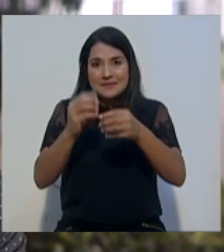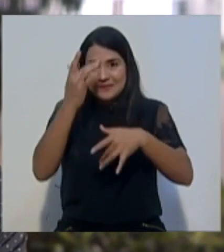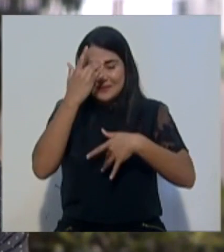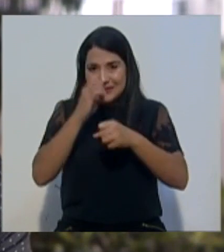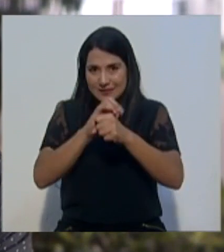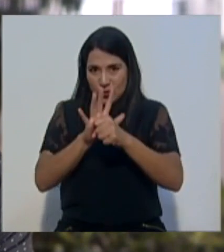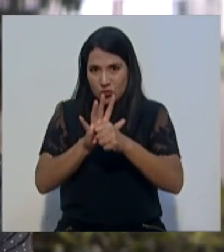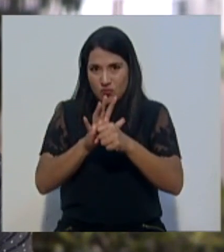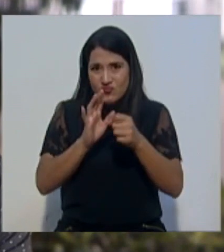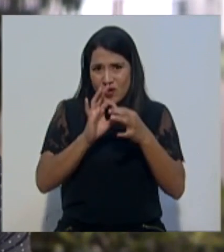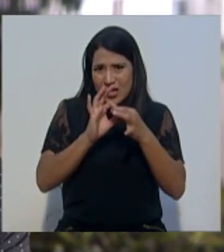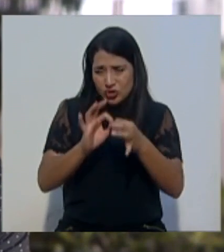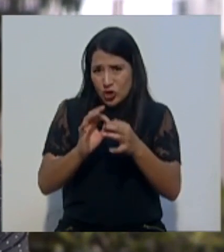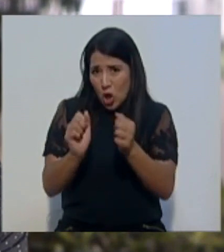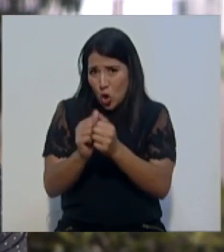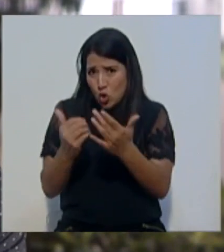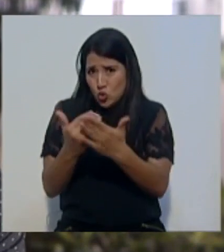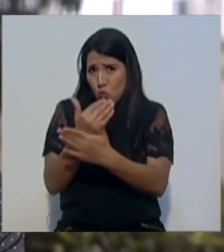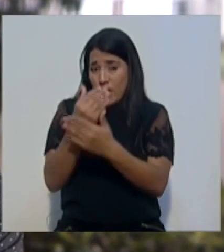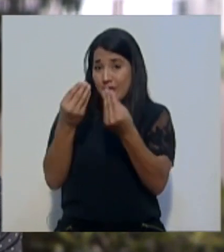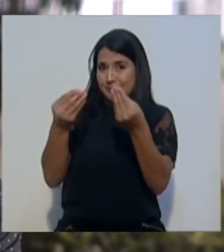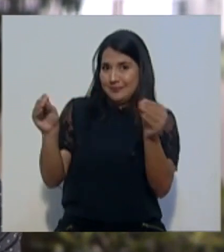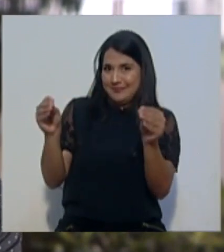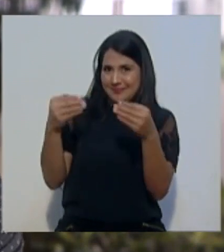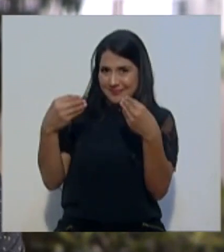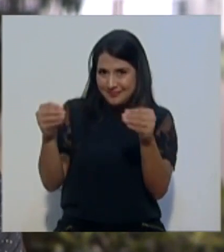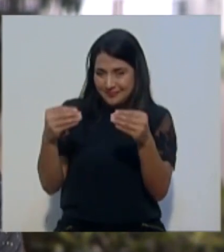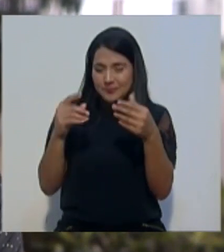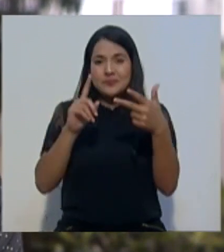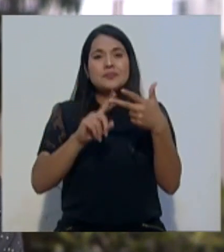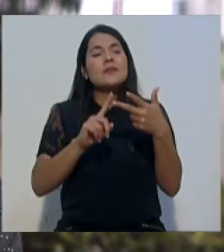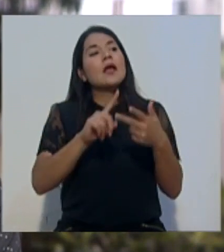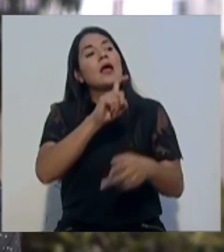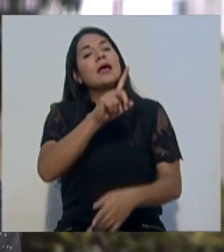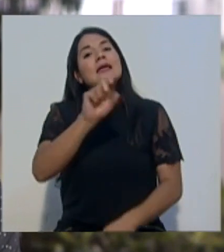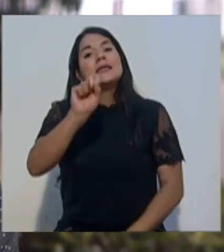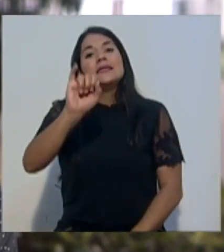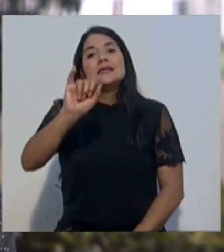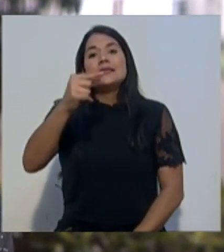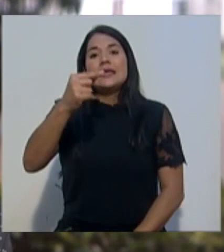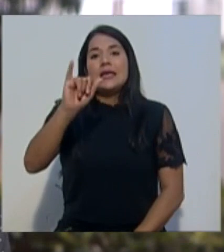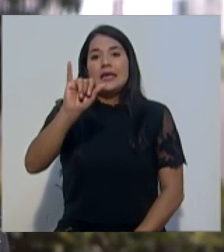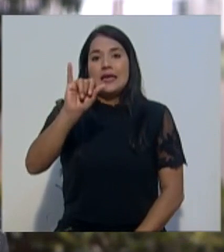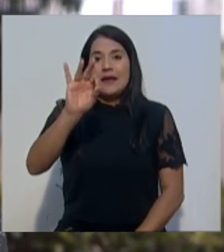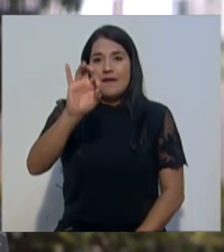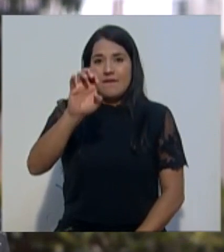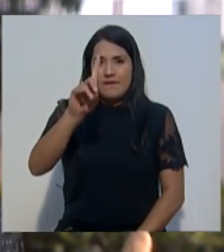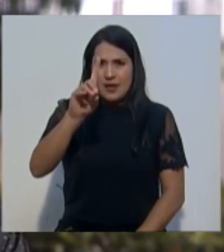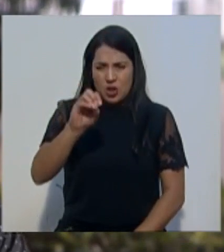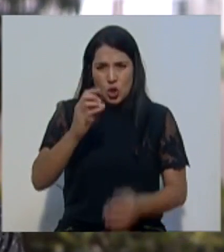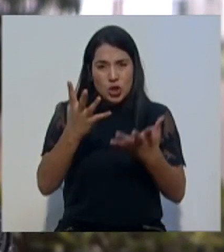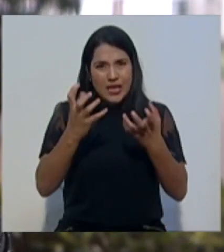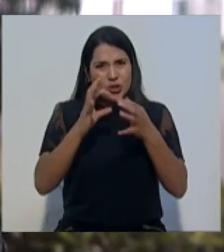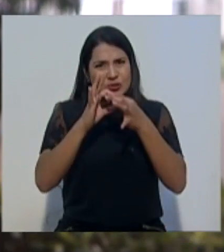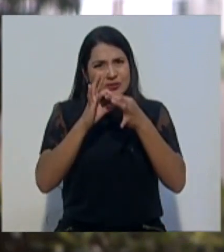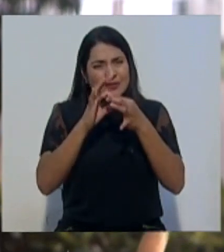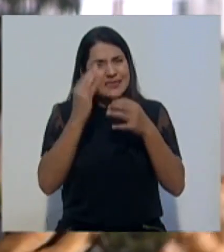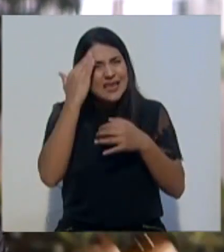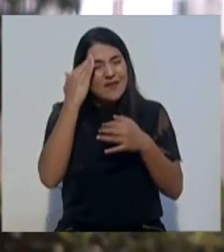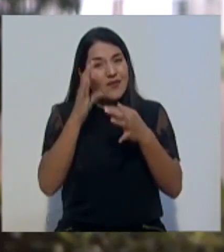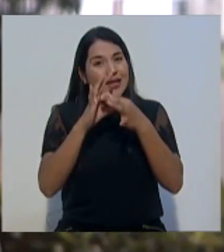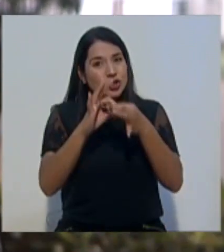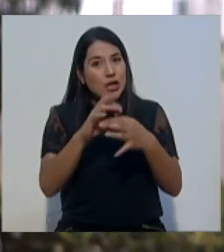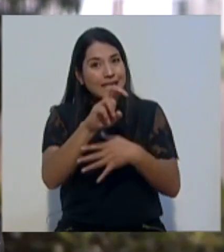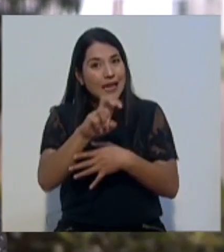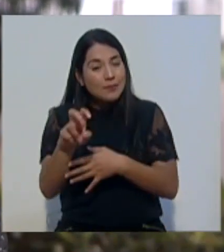hoy. Para don Sigifredo, quisiera saber del tema del transporte público, qué medidas van a tomar. Ahorita no puede ir gente